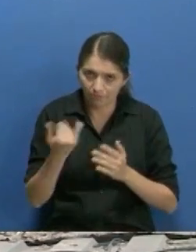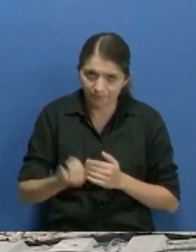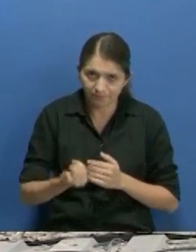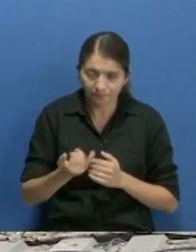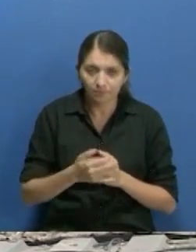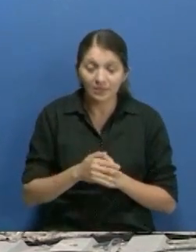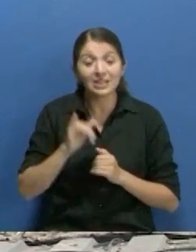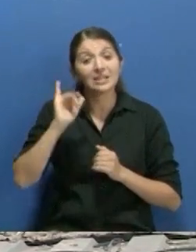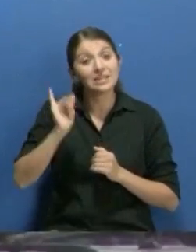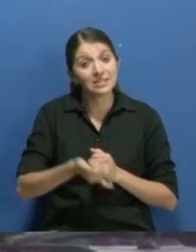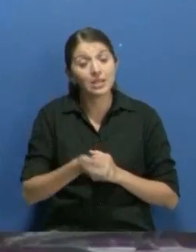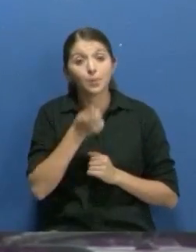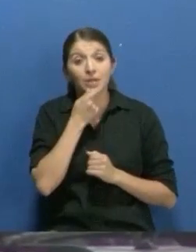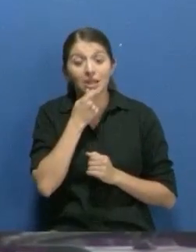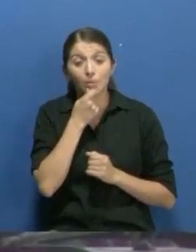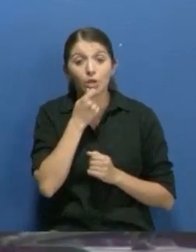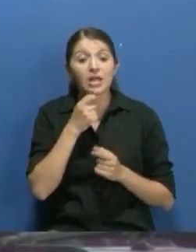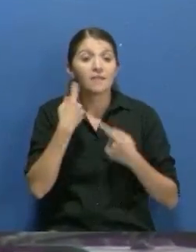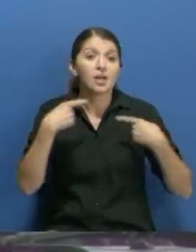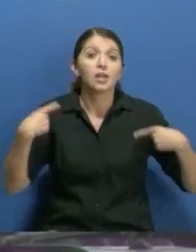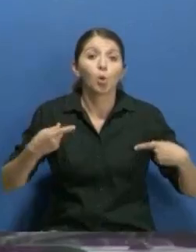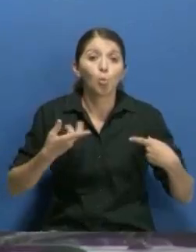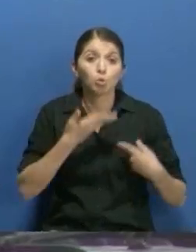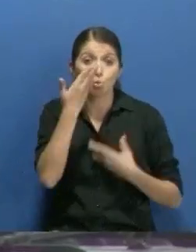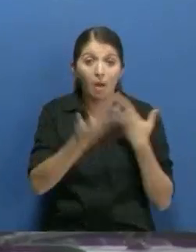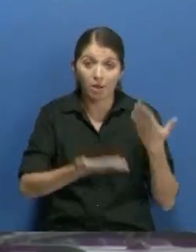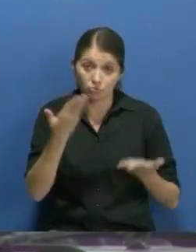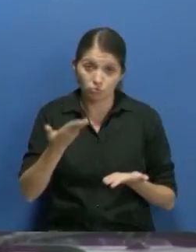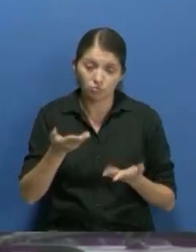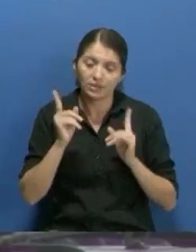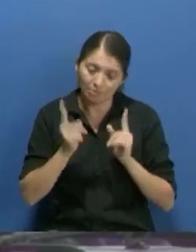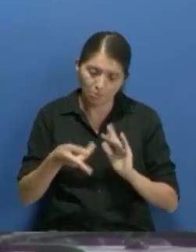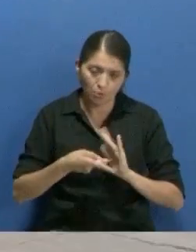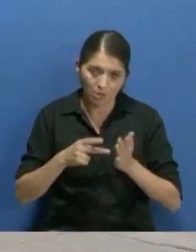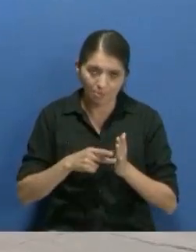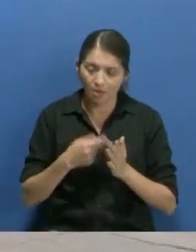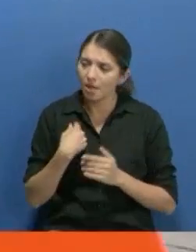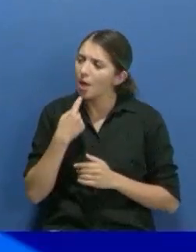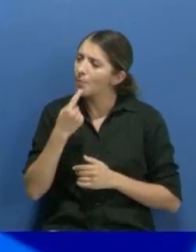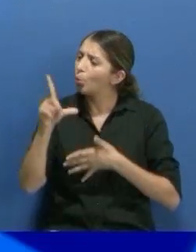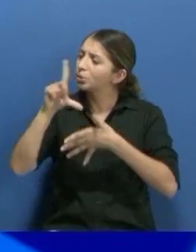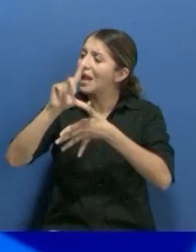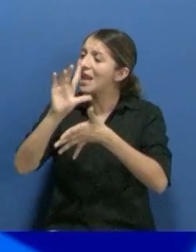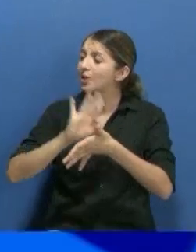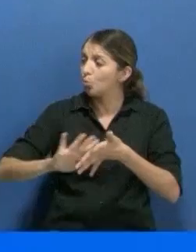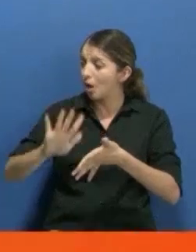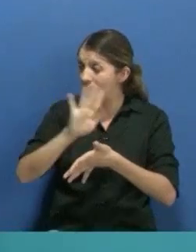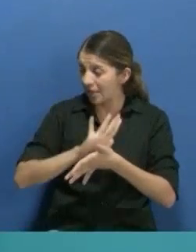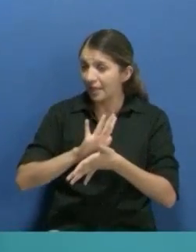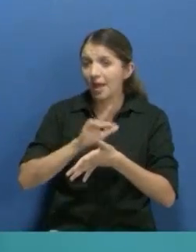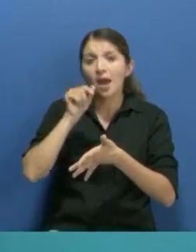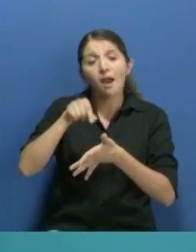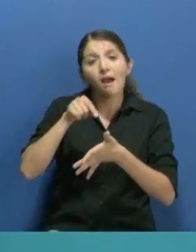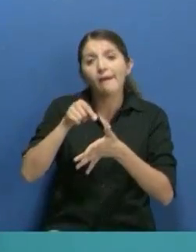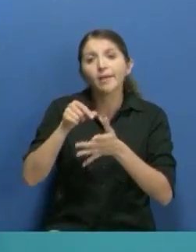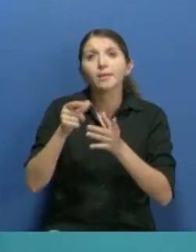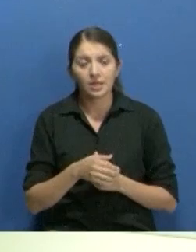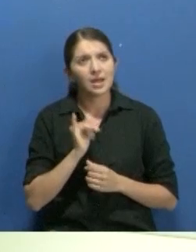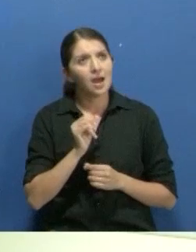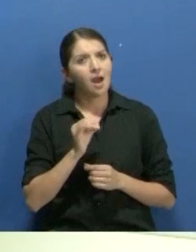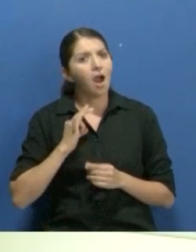son las personas que viven en el país, independientemente de permitir su ingreso o no, digamos, pero que si están viviendo, residiendo en el país, haya un registro concretamente, tengan